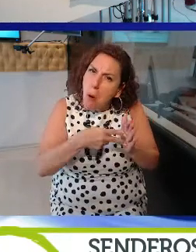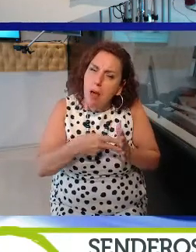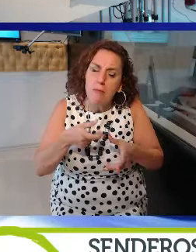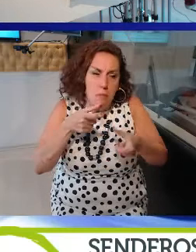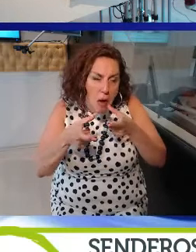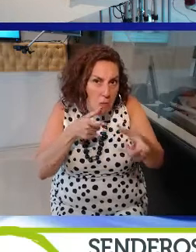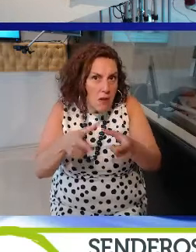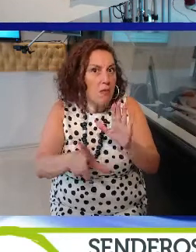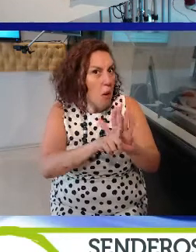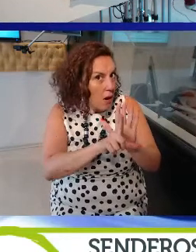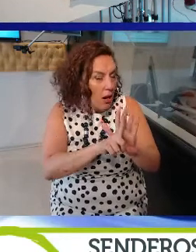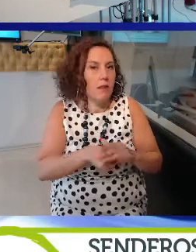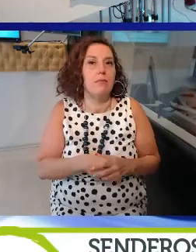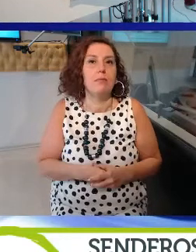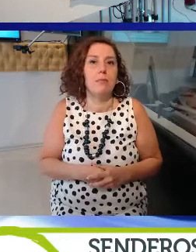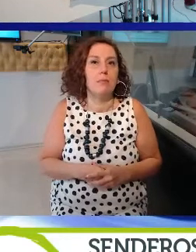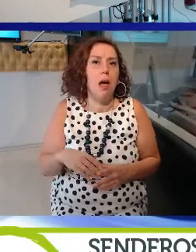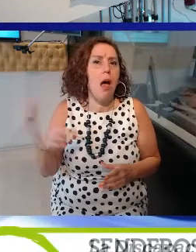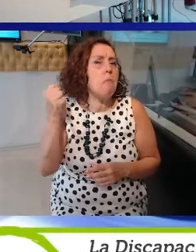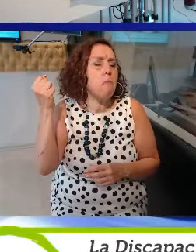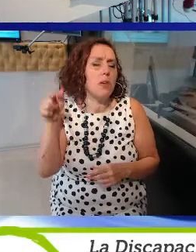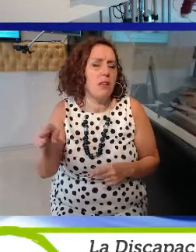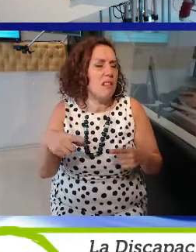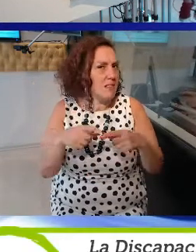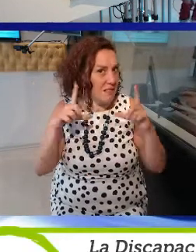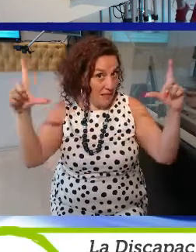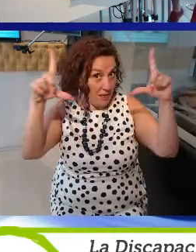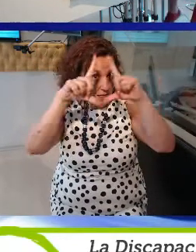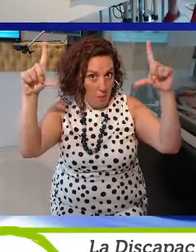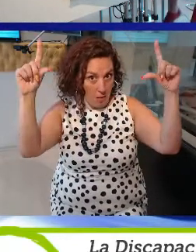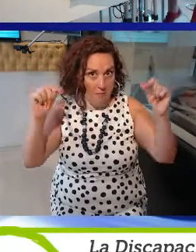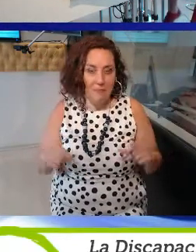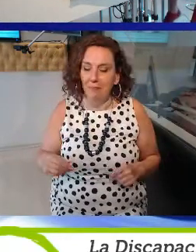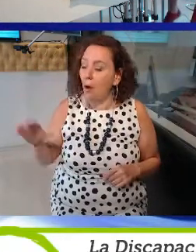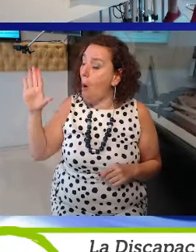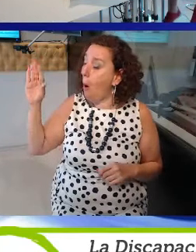muy muy importantes. Bueno, hola Diego, ¿cómo estás?